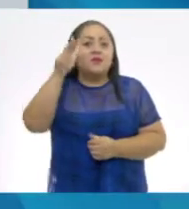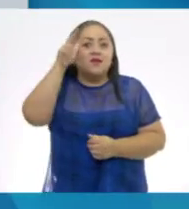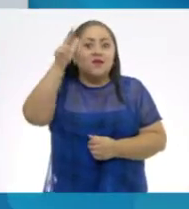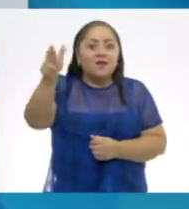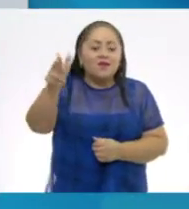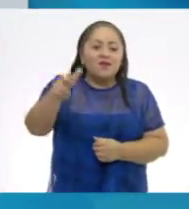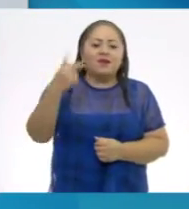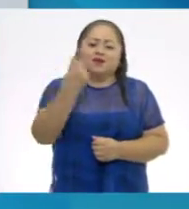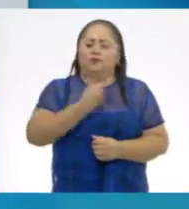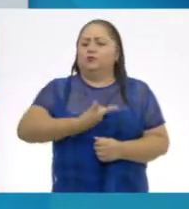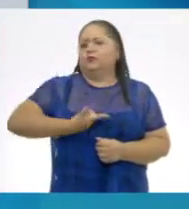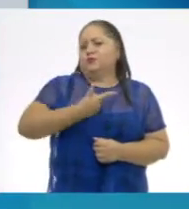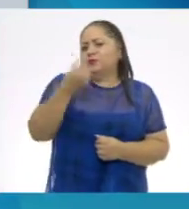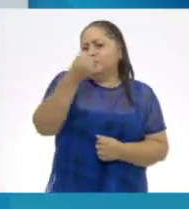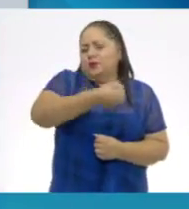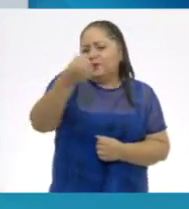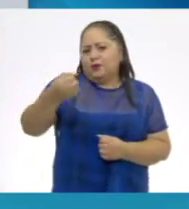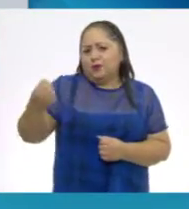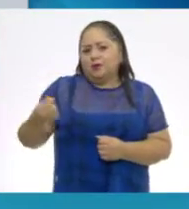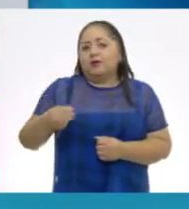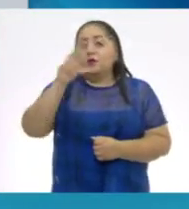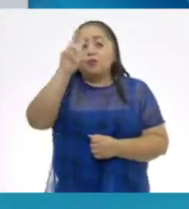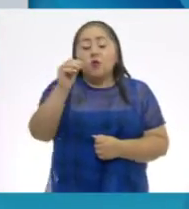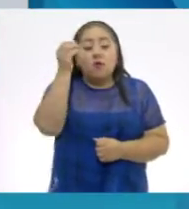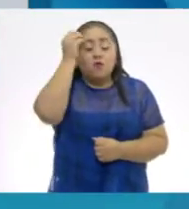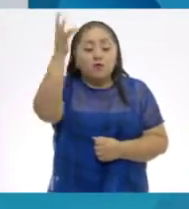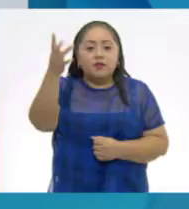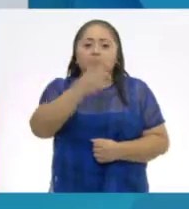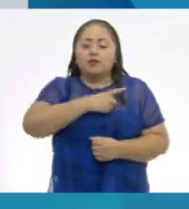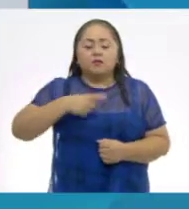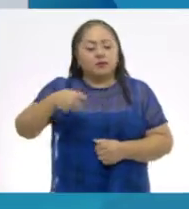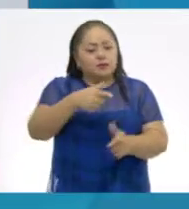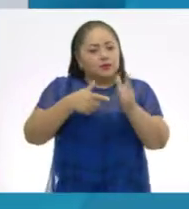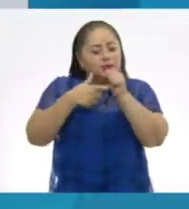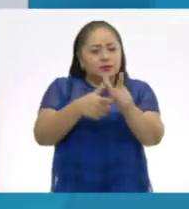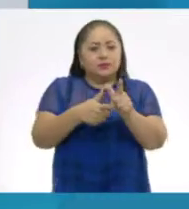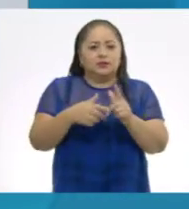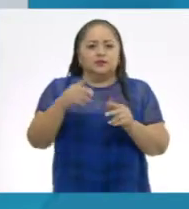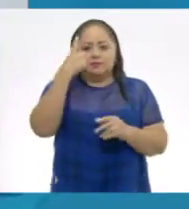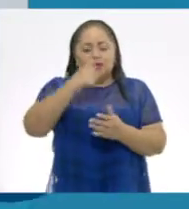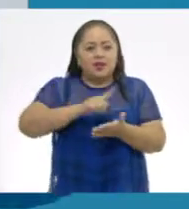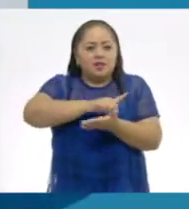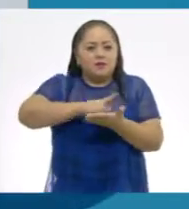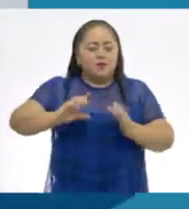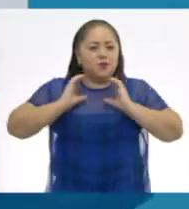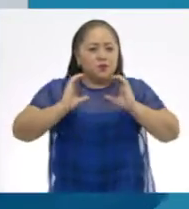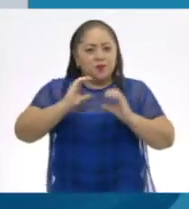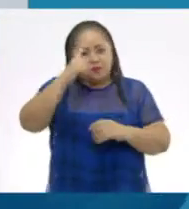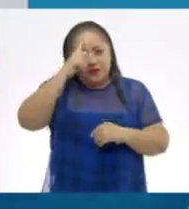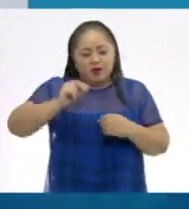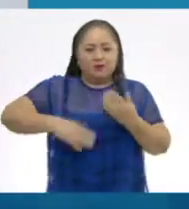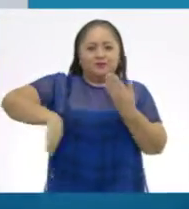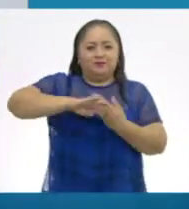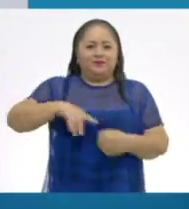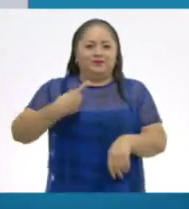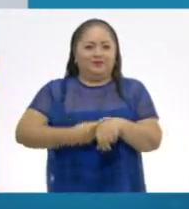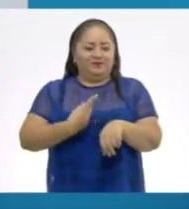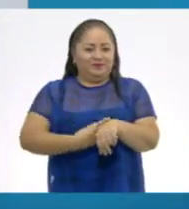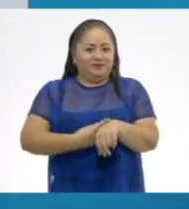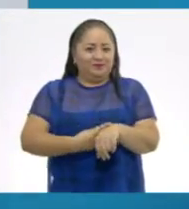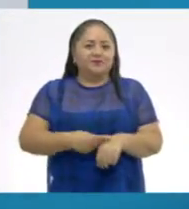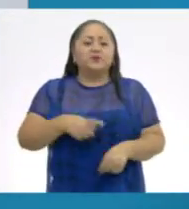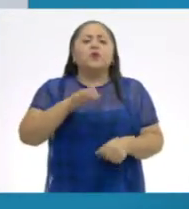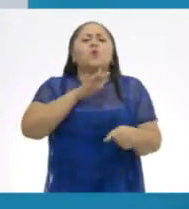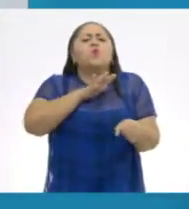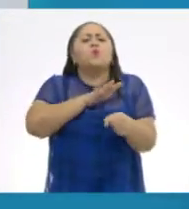¡Hola! ¡Qué gusto saludarlos! No olviden que hay que continuar con las medidas de higiene para evitar contagios.